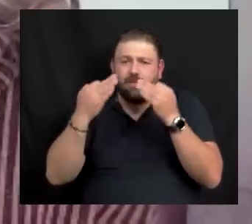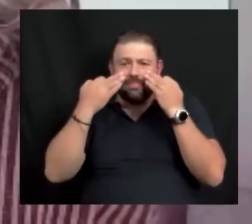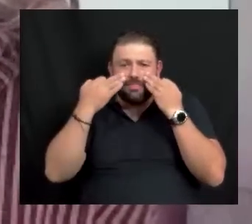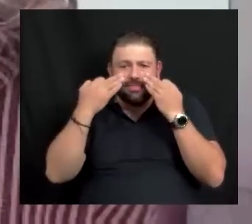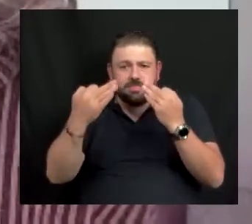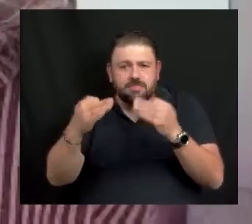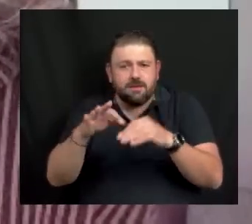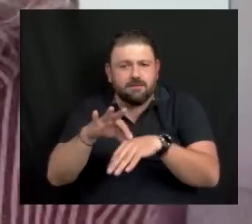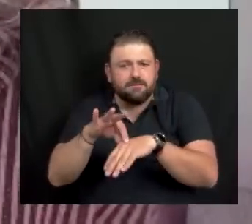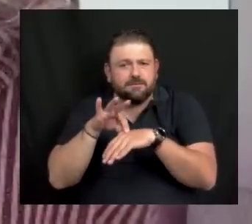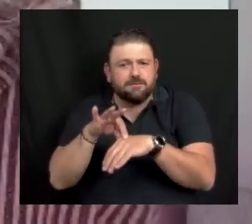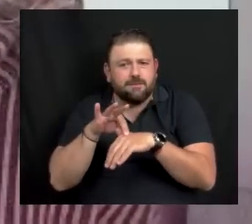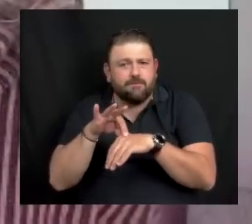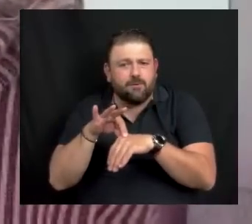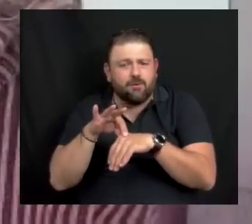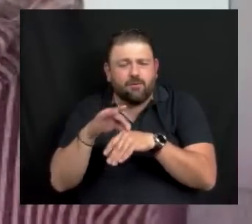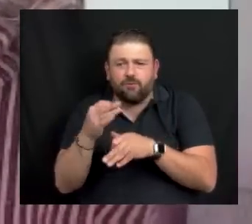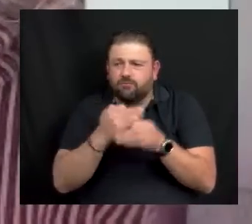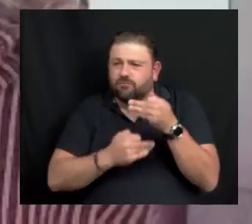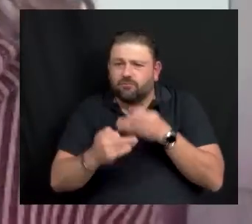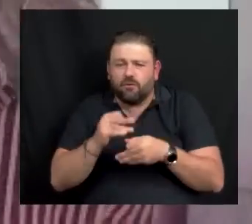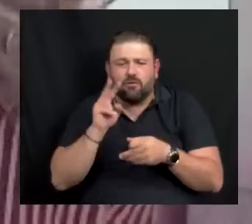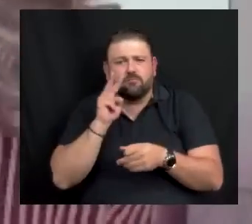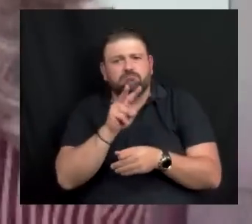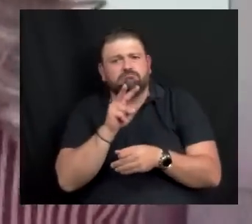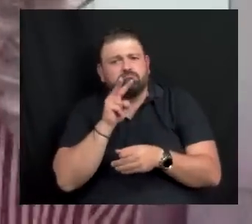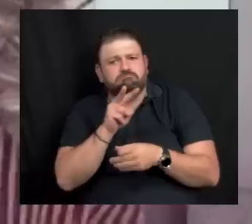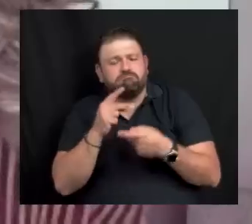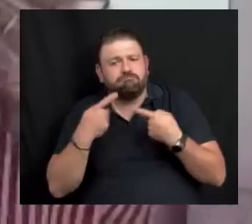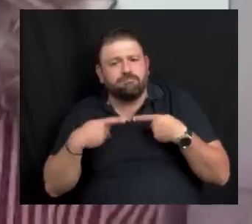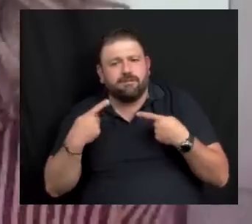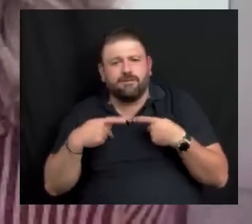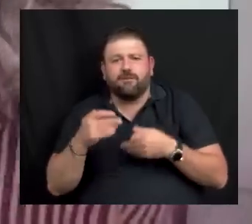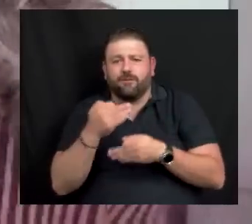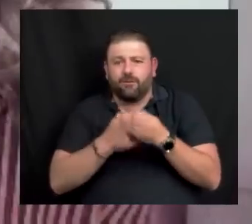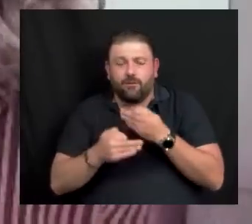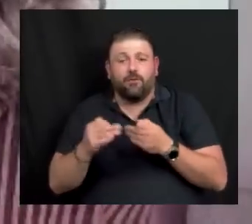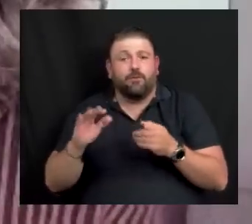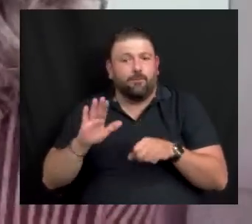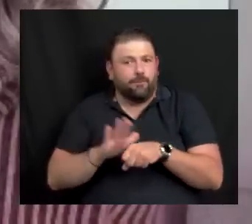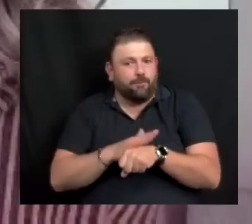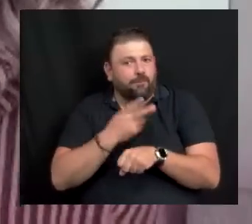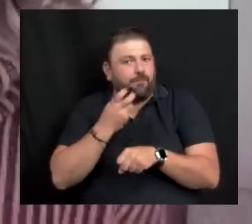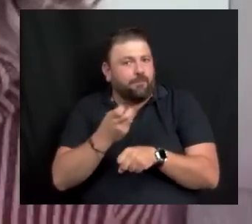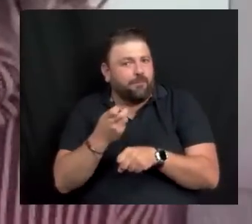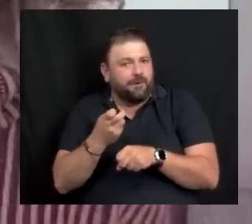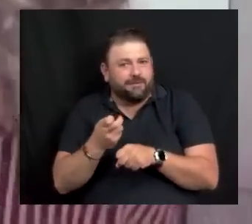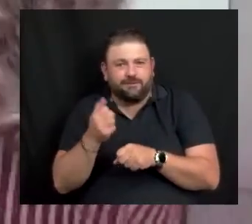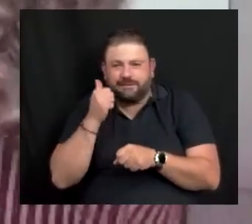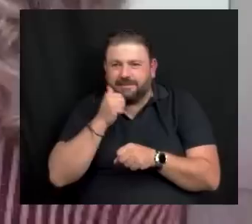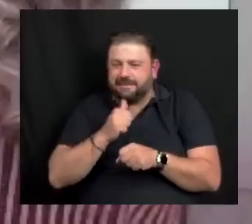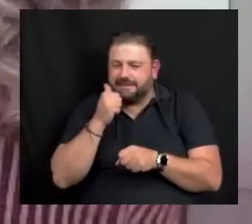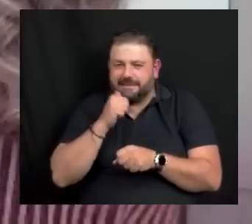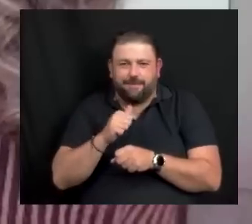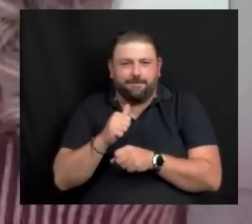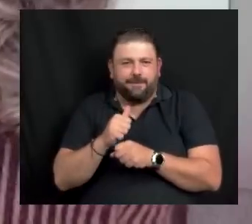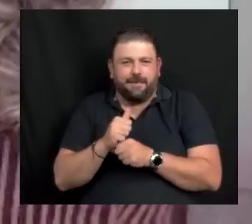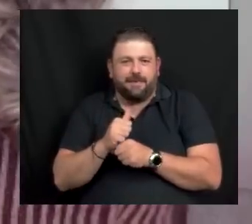Y que eso avala ese principio. Entonces, entre las juntas, entre todo lo que vamos generando, nuestra primera